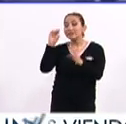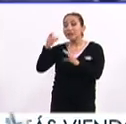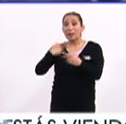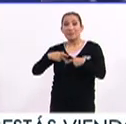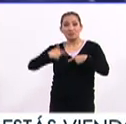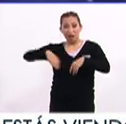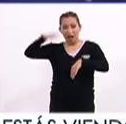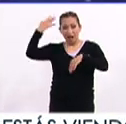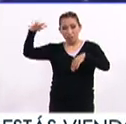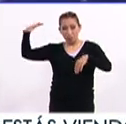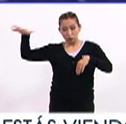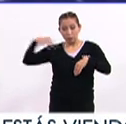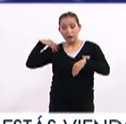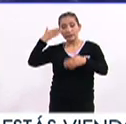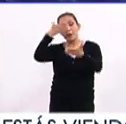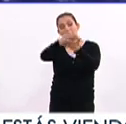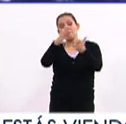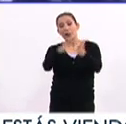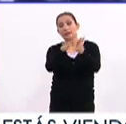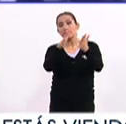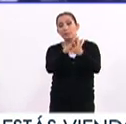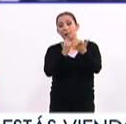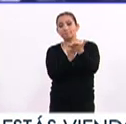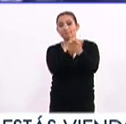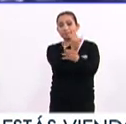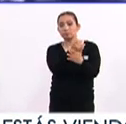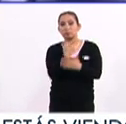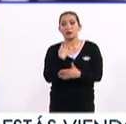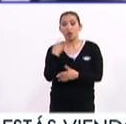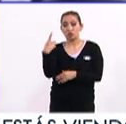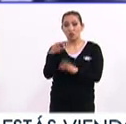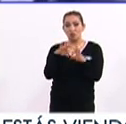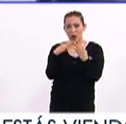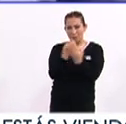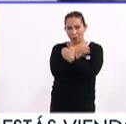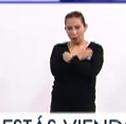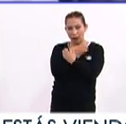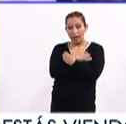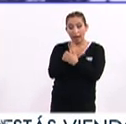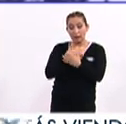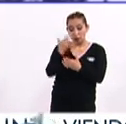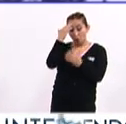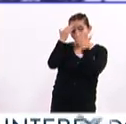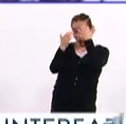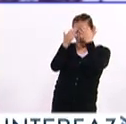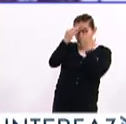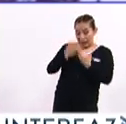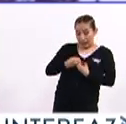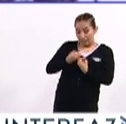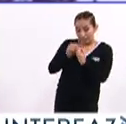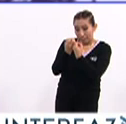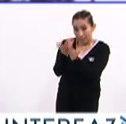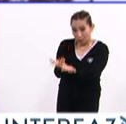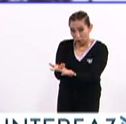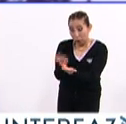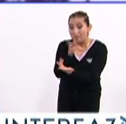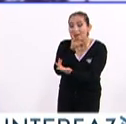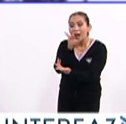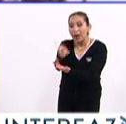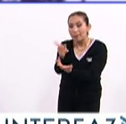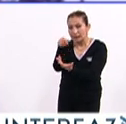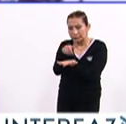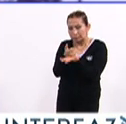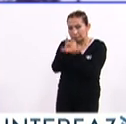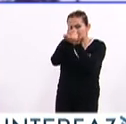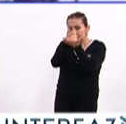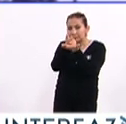adultos y que pudieran participar en las decisiones políticas. Su modelo se basaba en la transmisión del conocimiento a partir de palabras